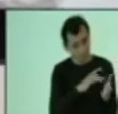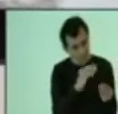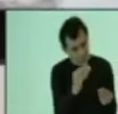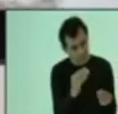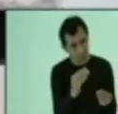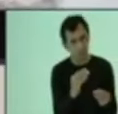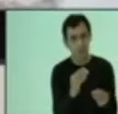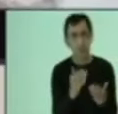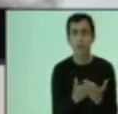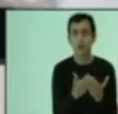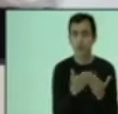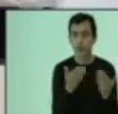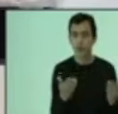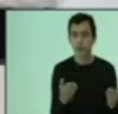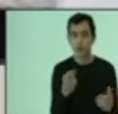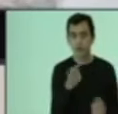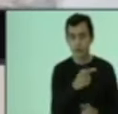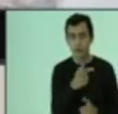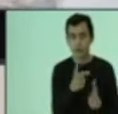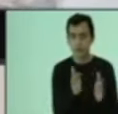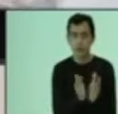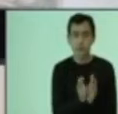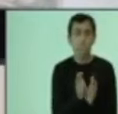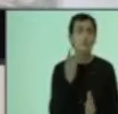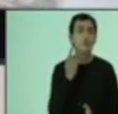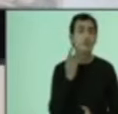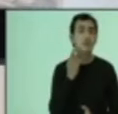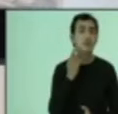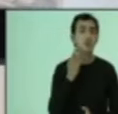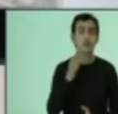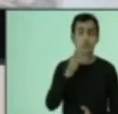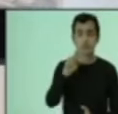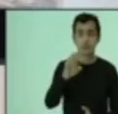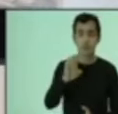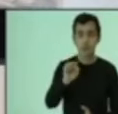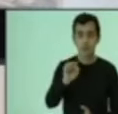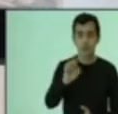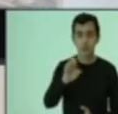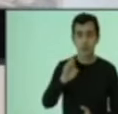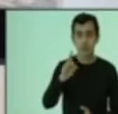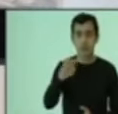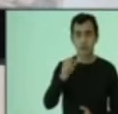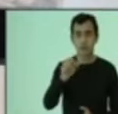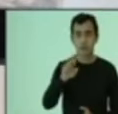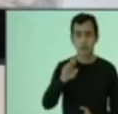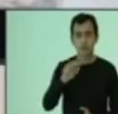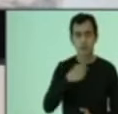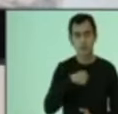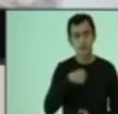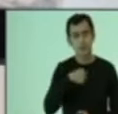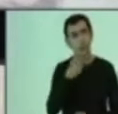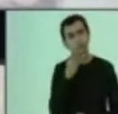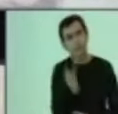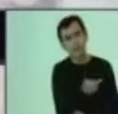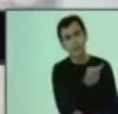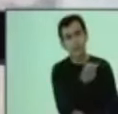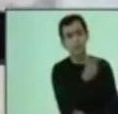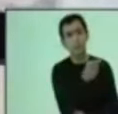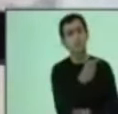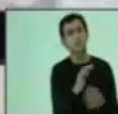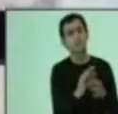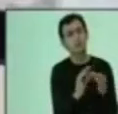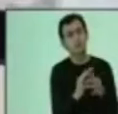candidato. Ahora toca el turno del abanderado de Encuentro Solidario, Edgar Israel Dimas Medina. Y yo le quiero preguntar, usted hablaba